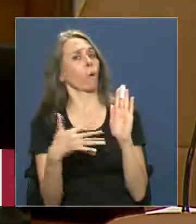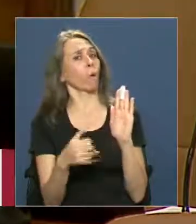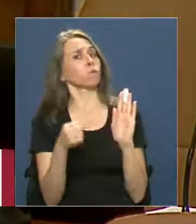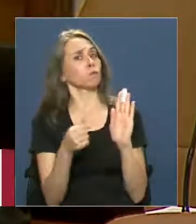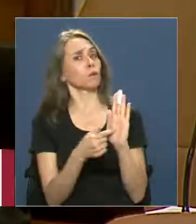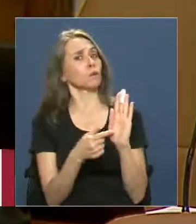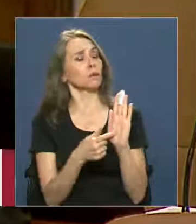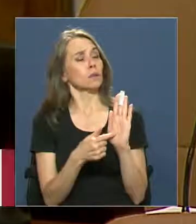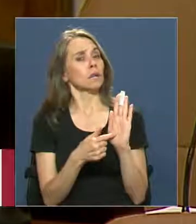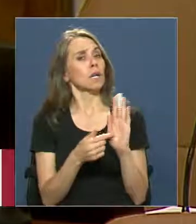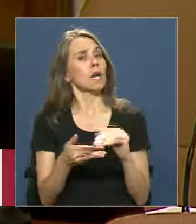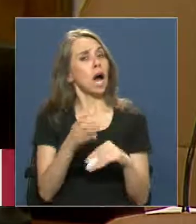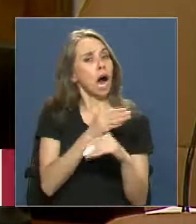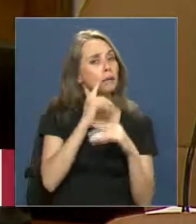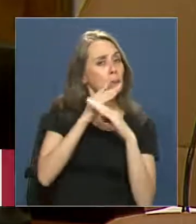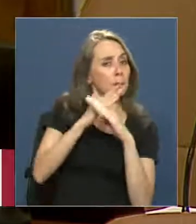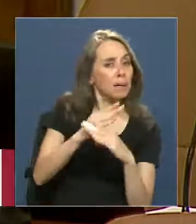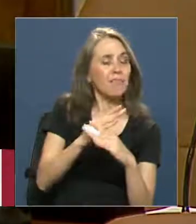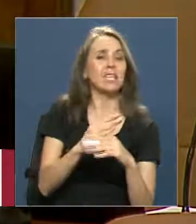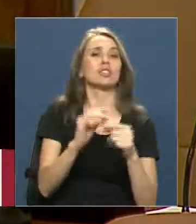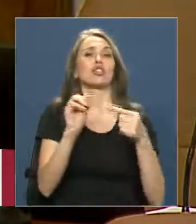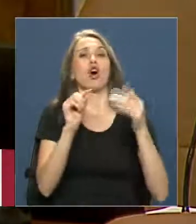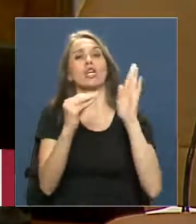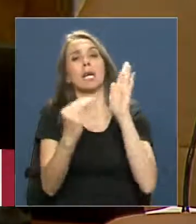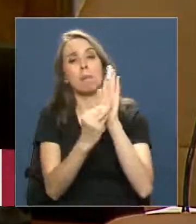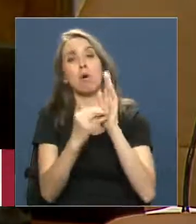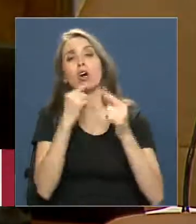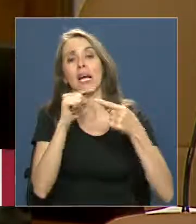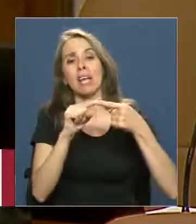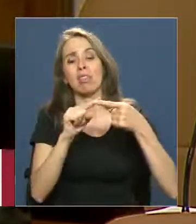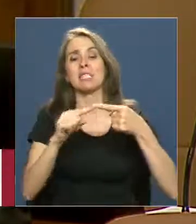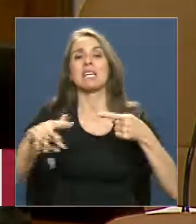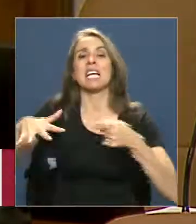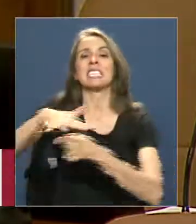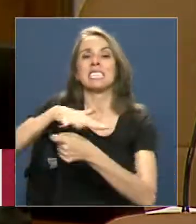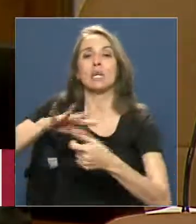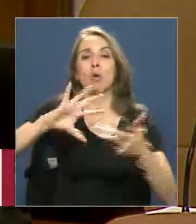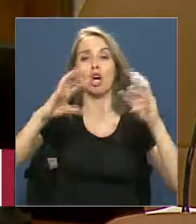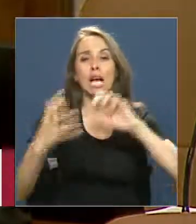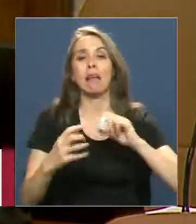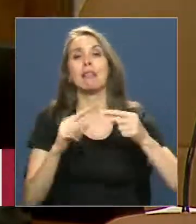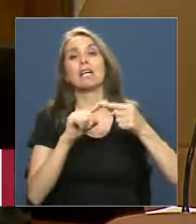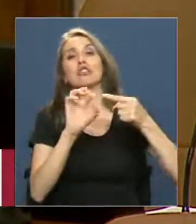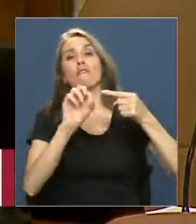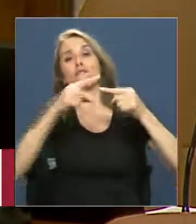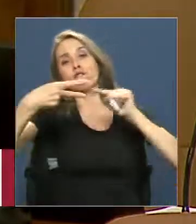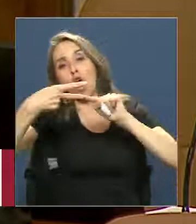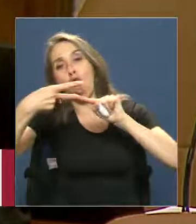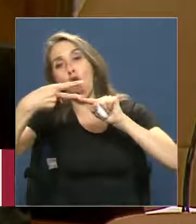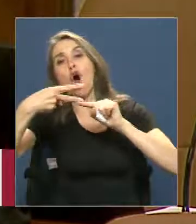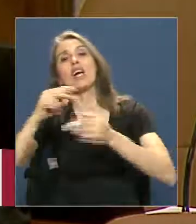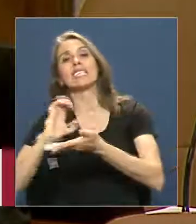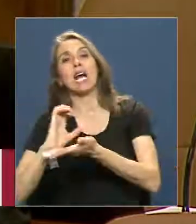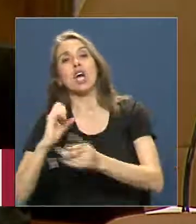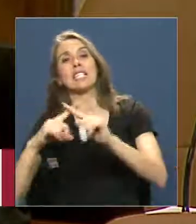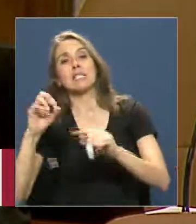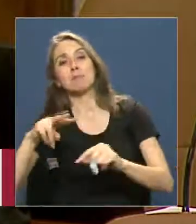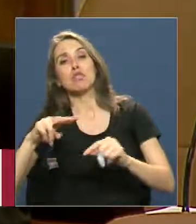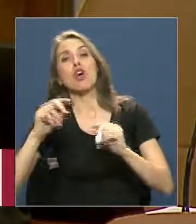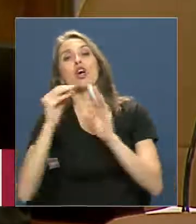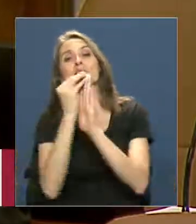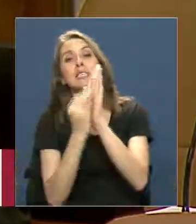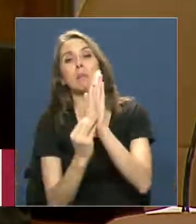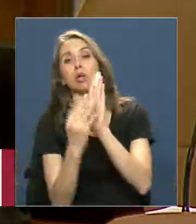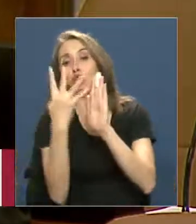las prevenciones que se hacen, que se trate de una situación de catástrofe o de un estado de excepción de cualquiera de los 4 que